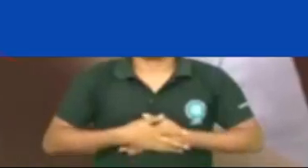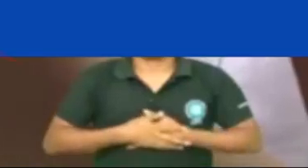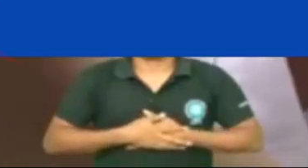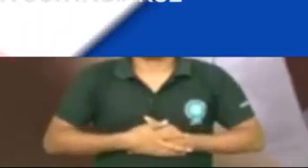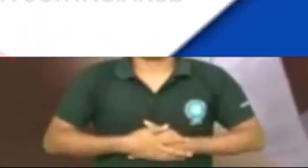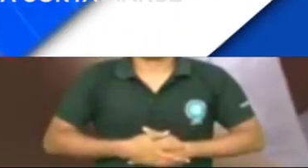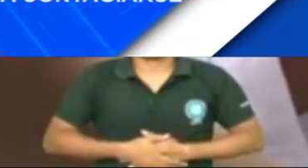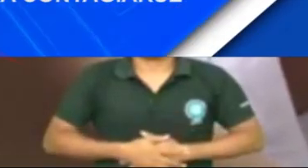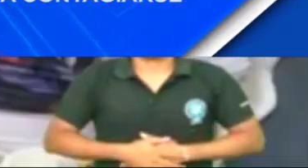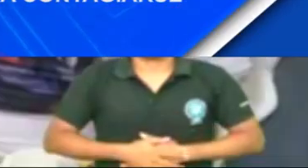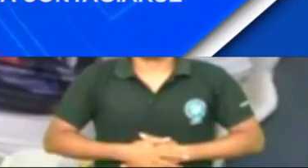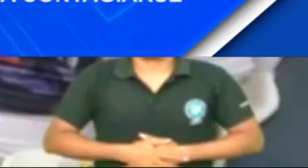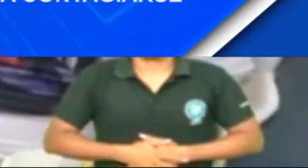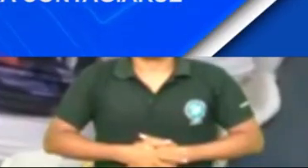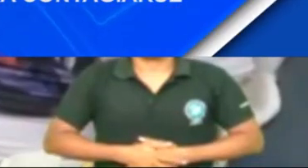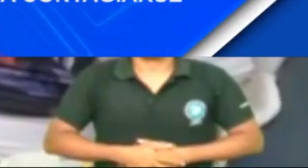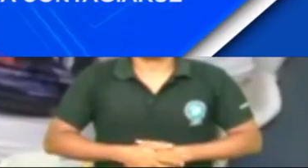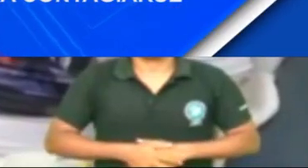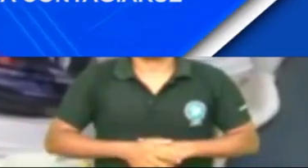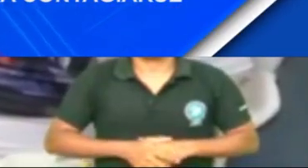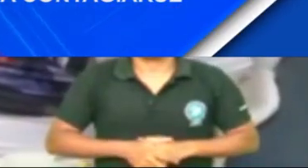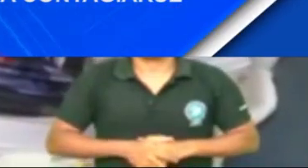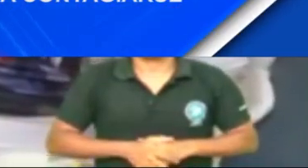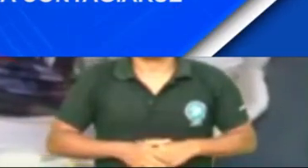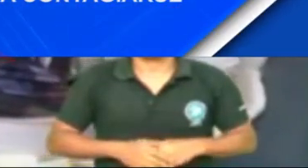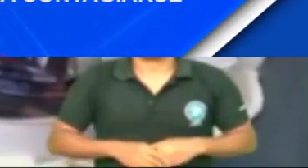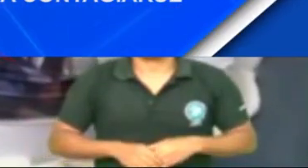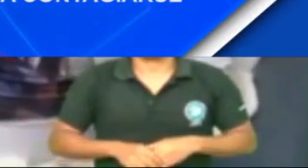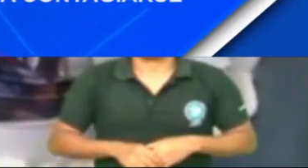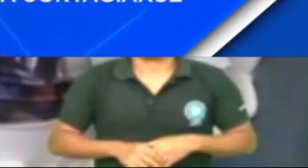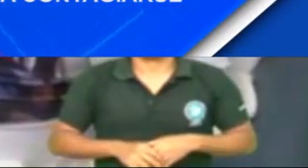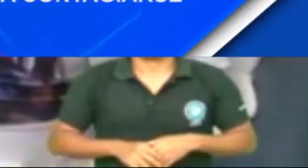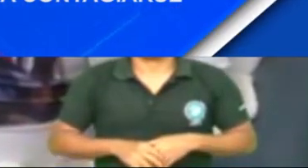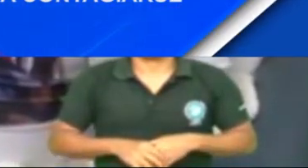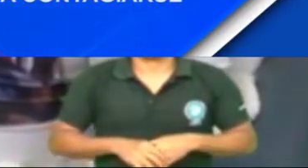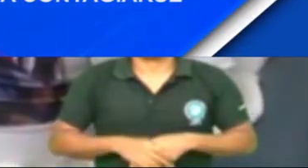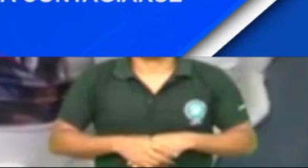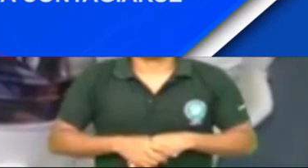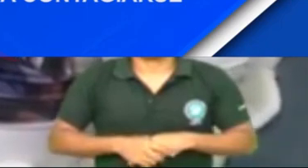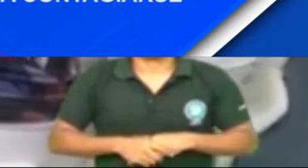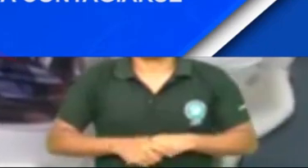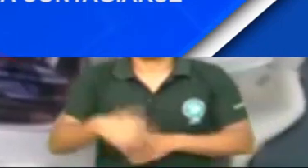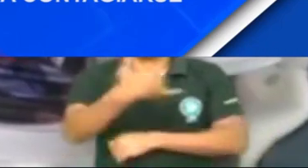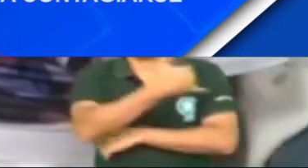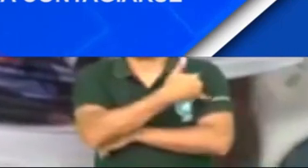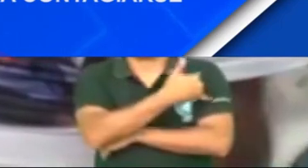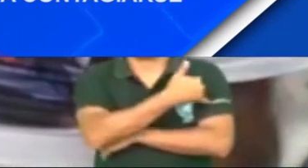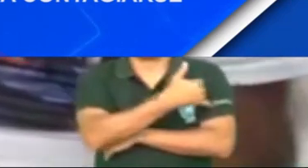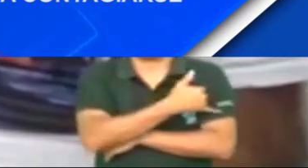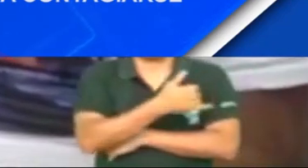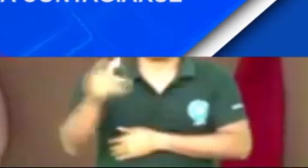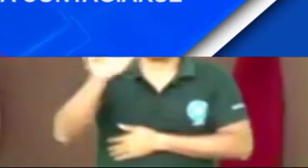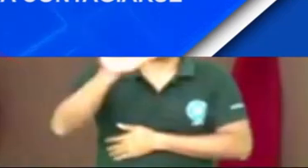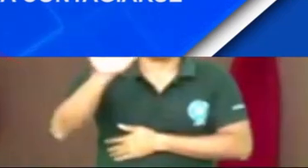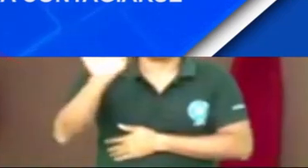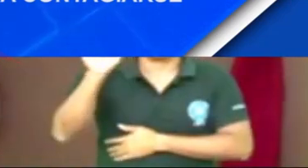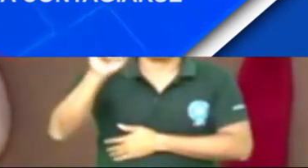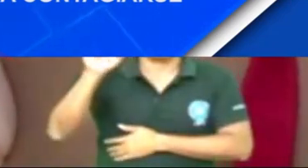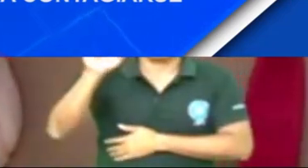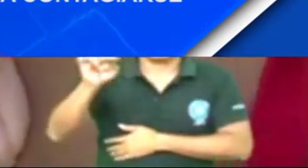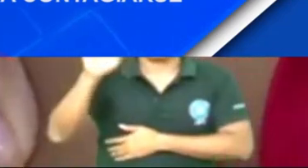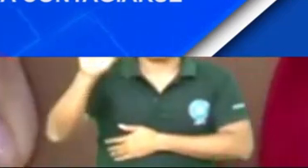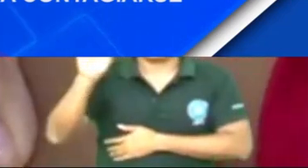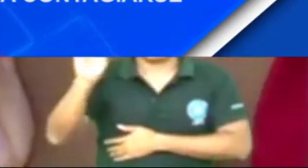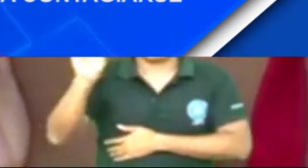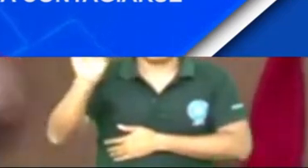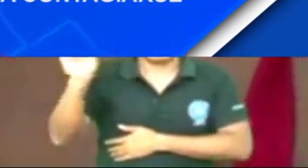el doctor leonel argüello epidemiólogo dijo que la población con vih es altamente vulnerable a contagiarse de